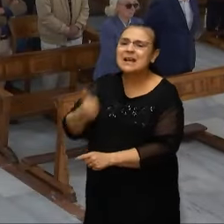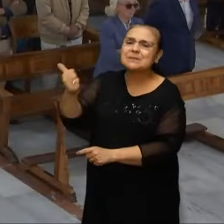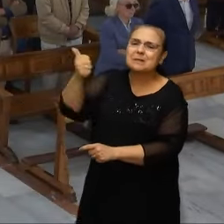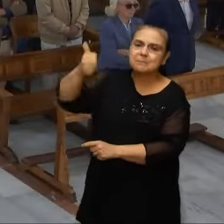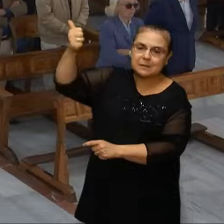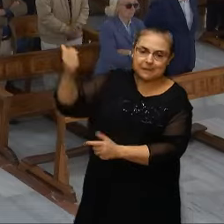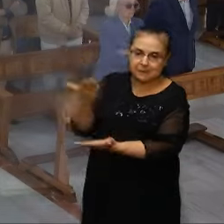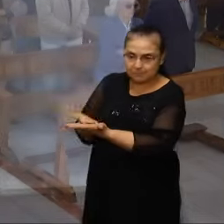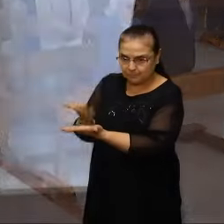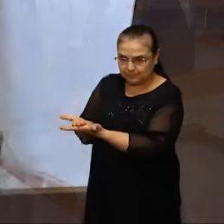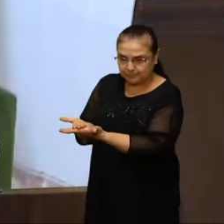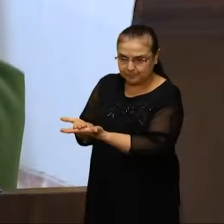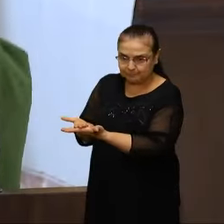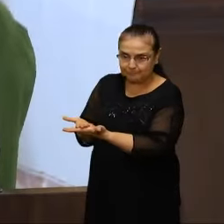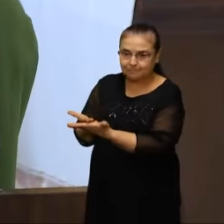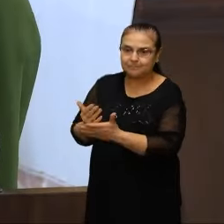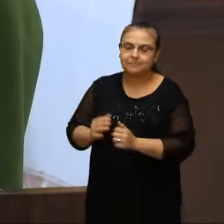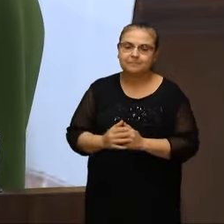pedirá.